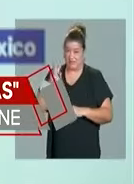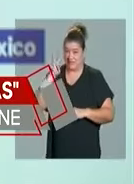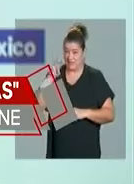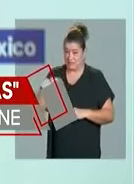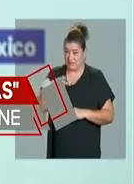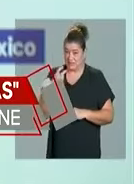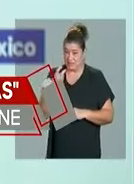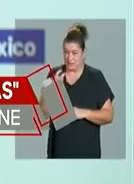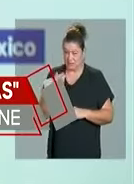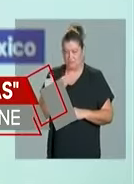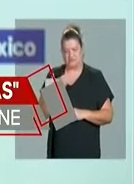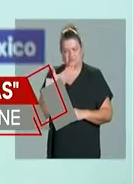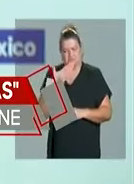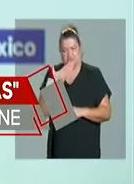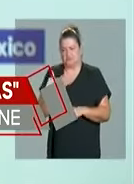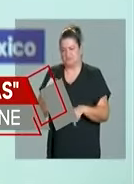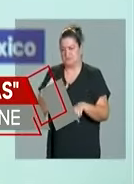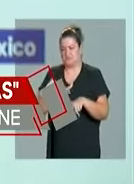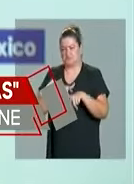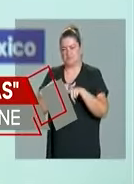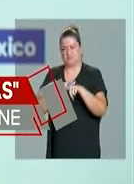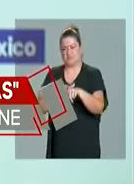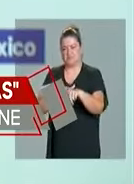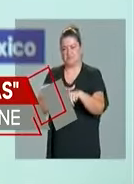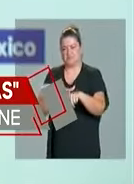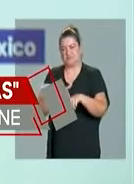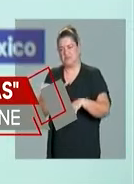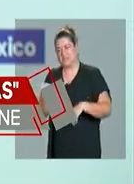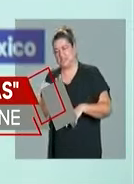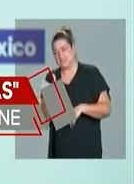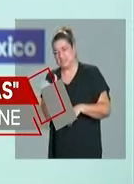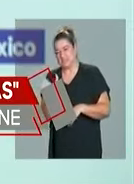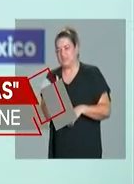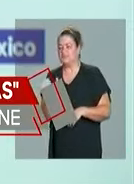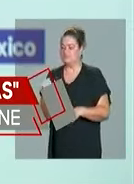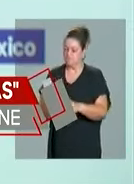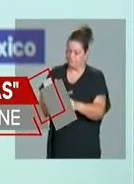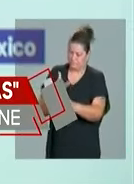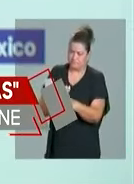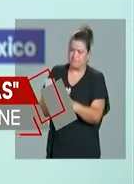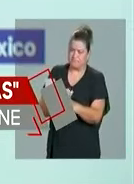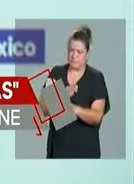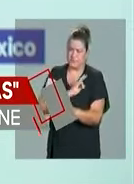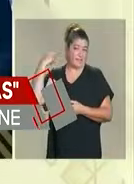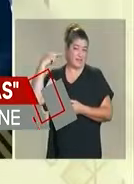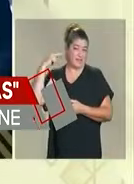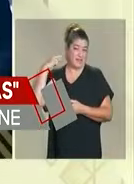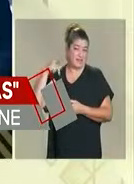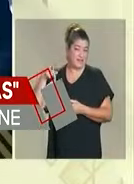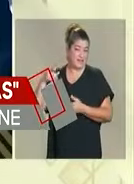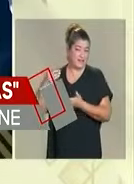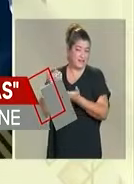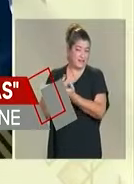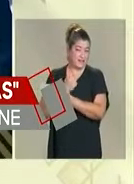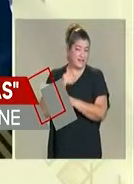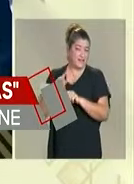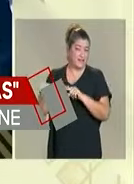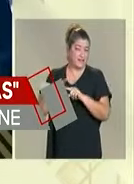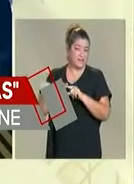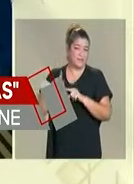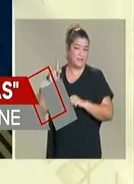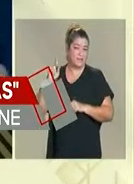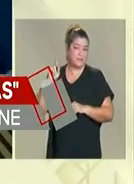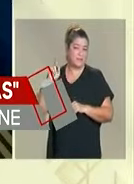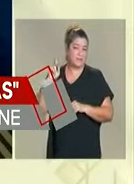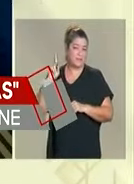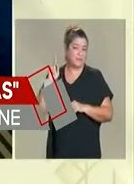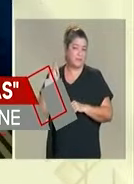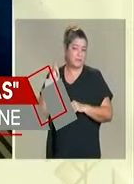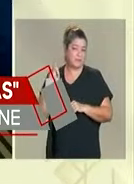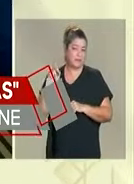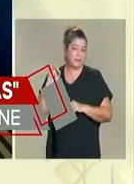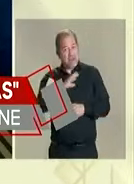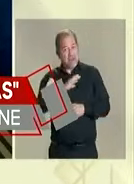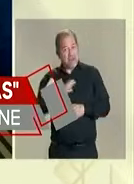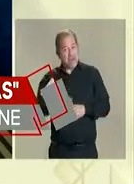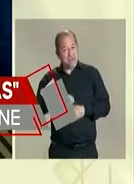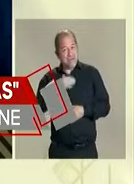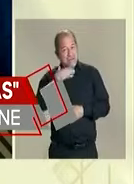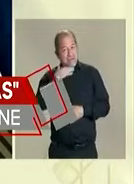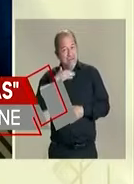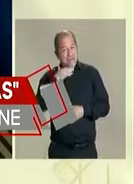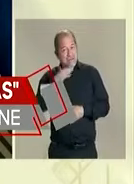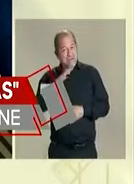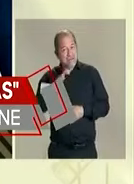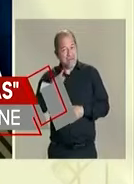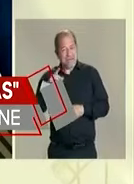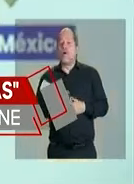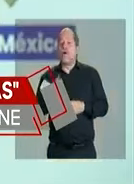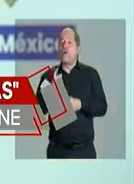del debate, la luz, la imagen, las tomas, el uso de las pantallas, el sonido, el ambiente, absolutamente todo,